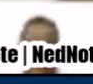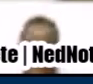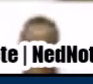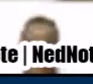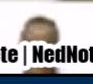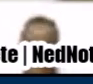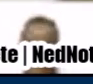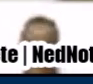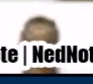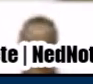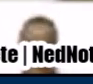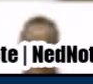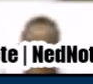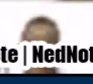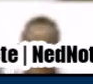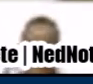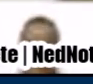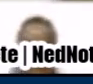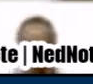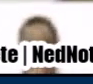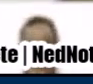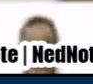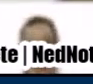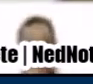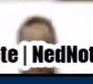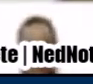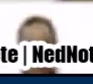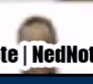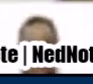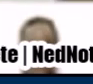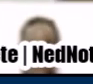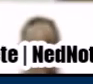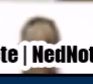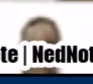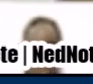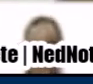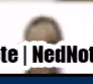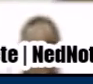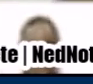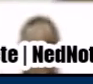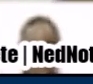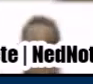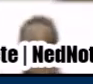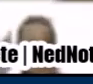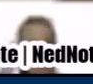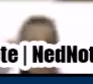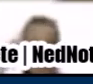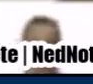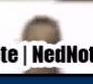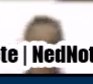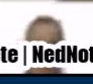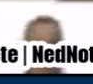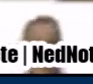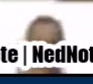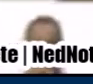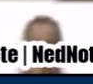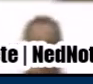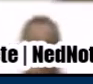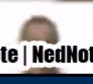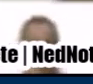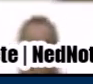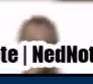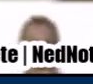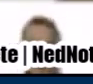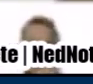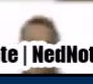ejercicio simplemente de tratar de articular entre los diferentes factores venezolanos. Todos somos conscientes